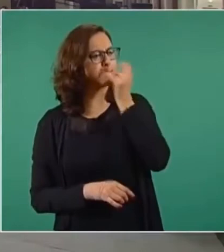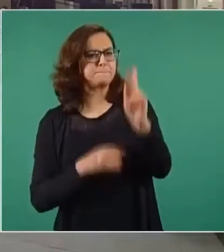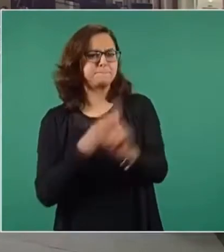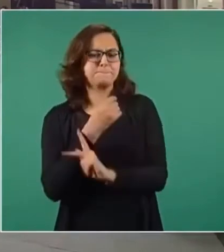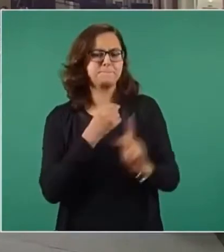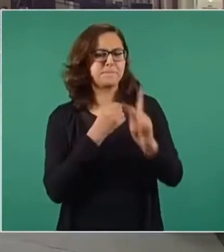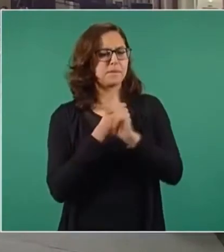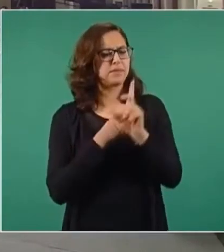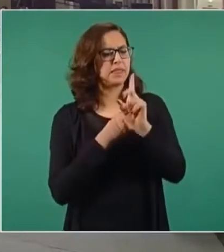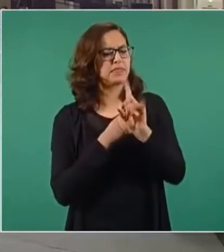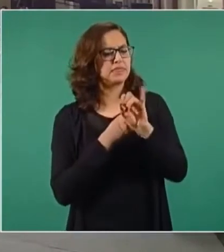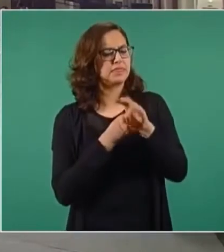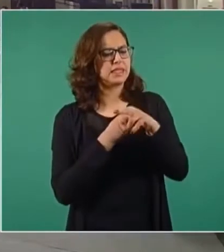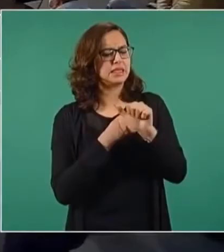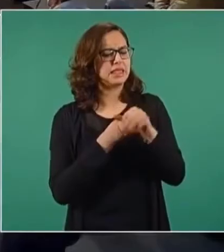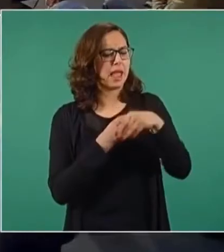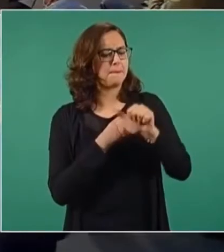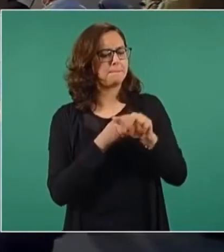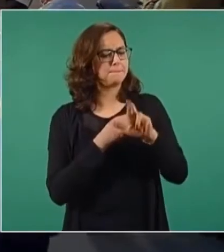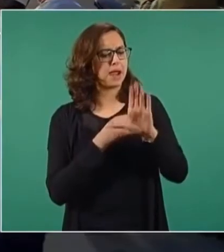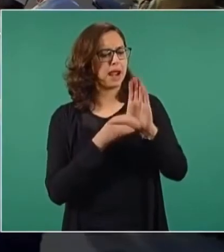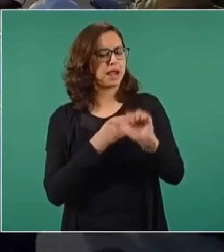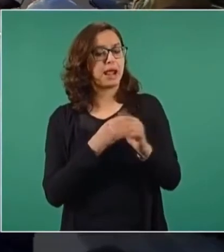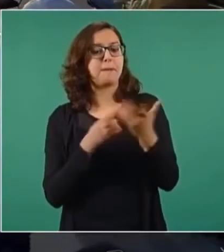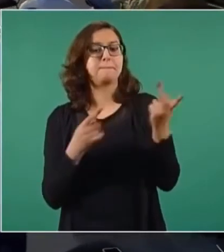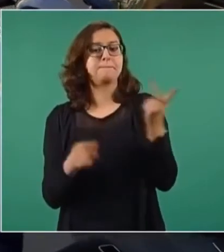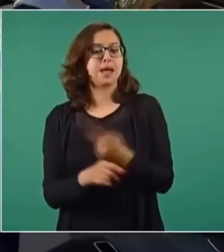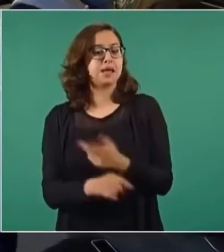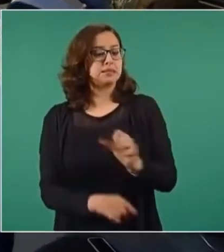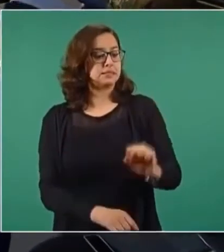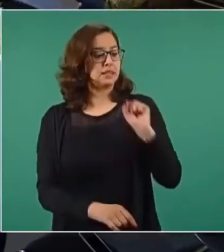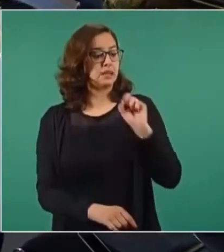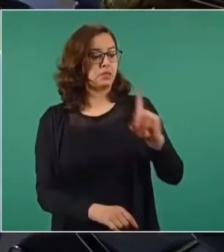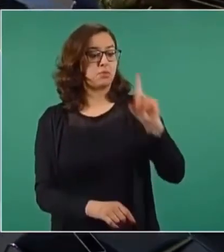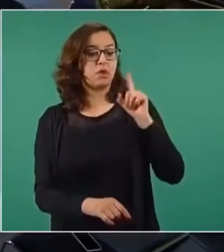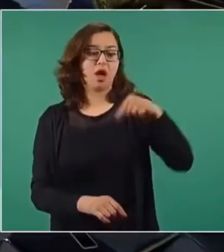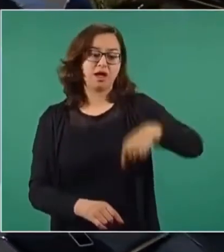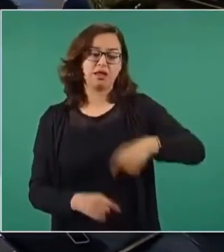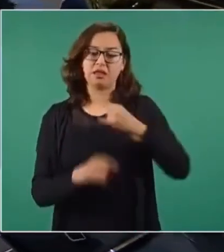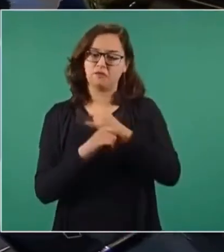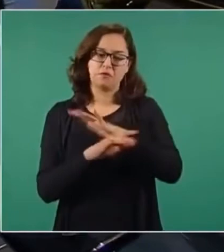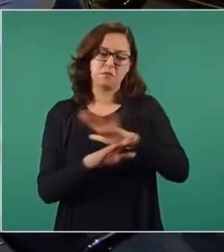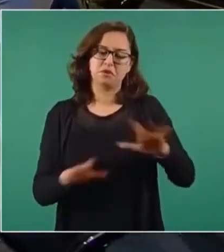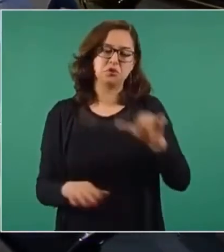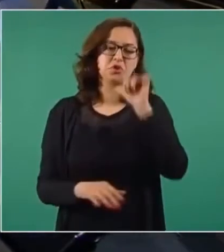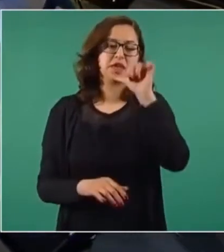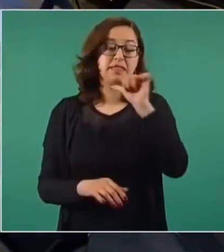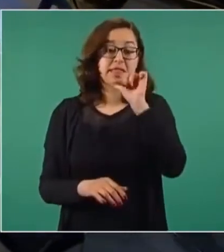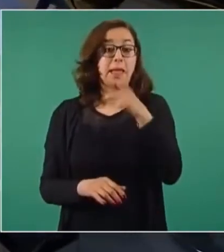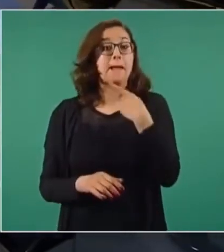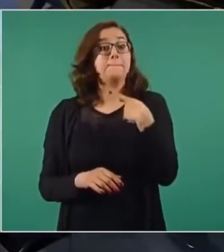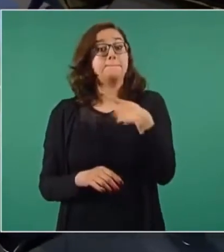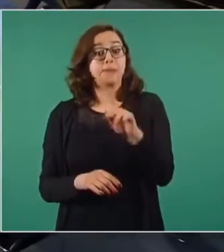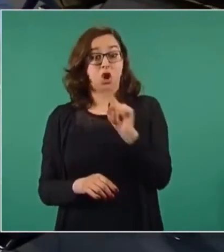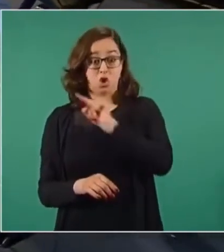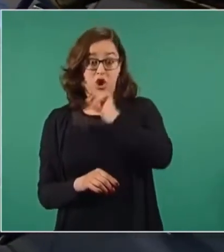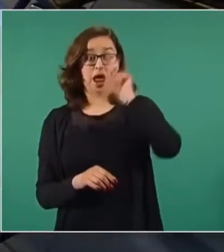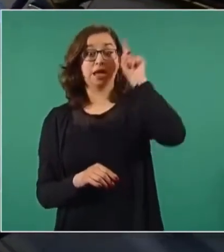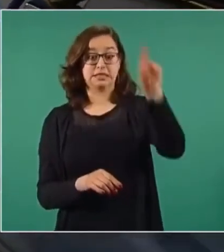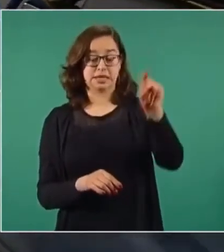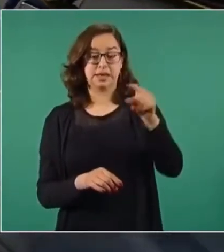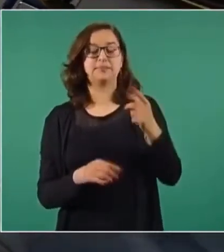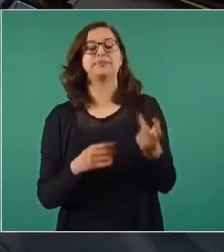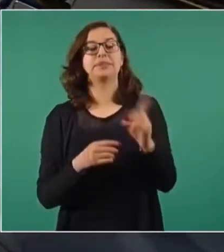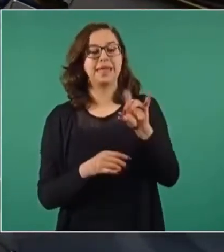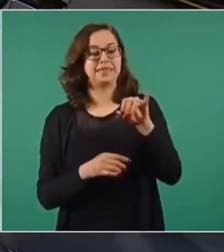conocer, el fin de semana causó revuelo, aquí no se dio a conocer. Dinamarca está probando, junto con el caso de Chile,